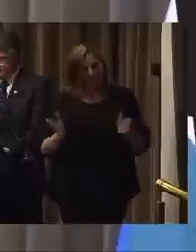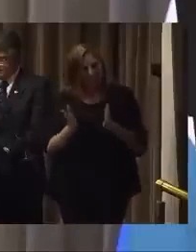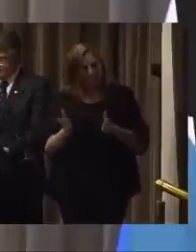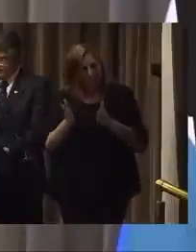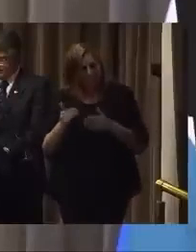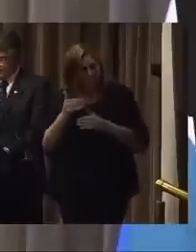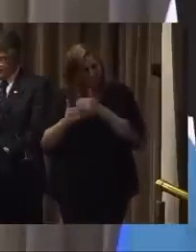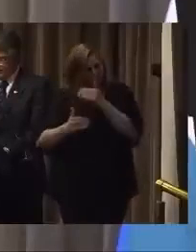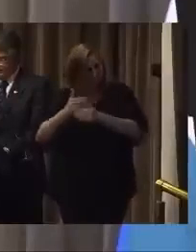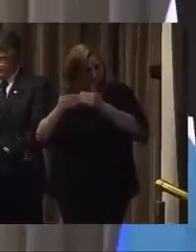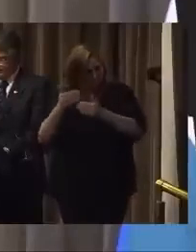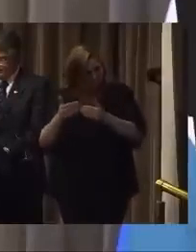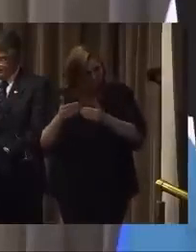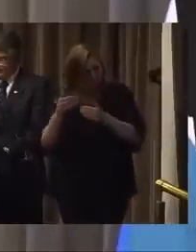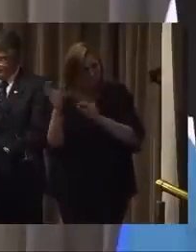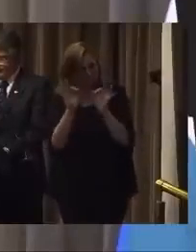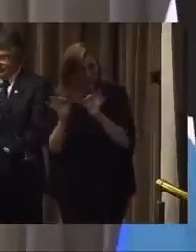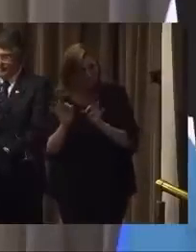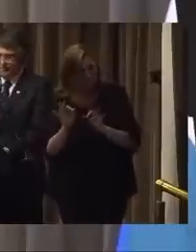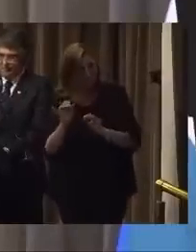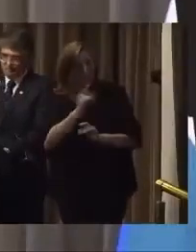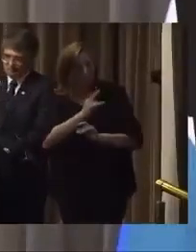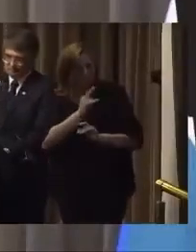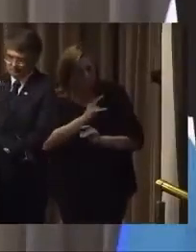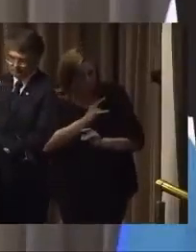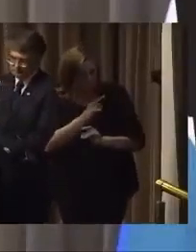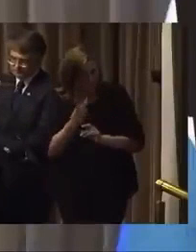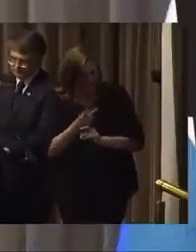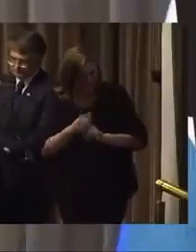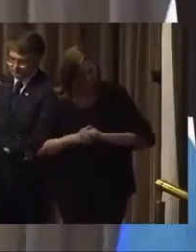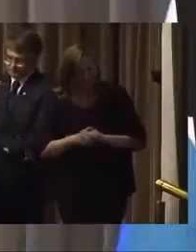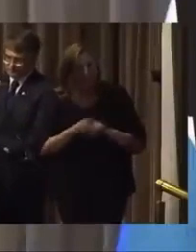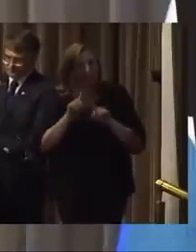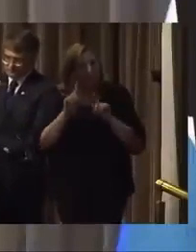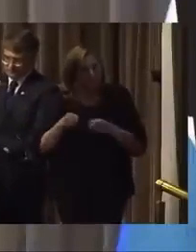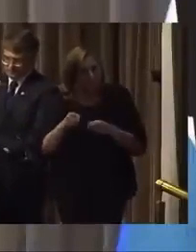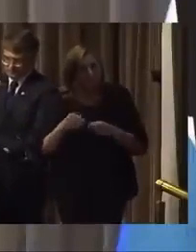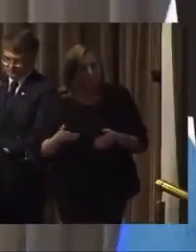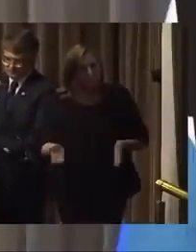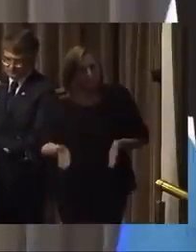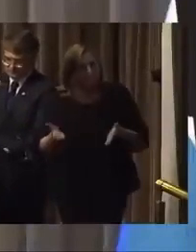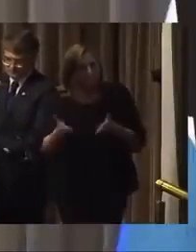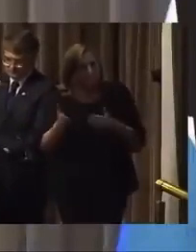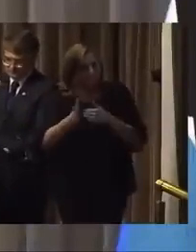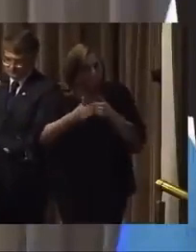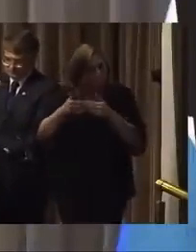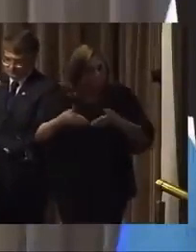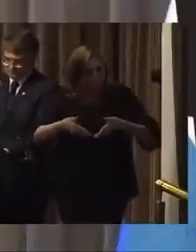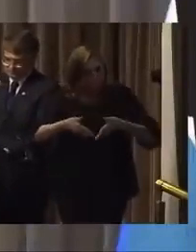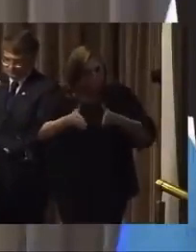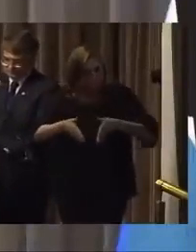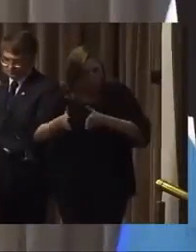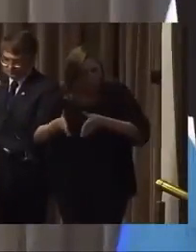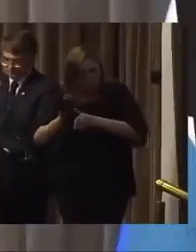Impulsaremos la conexión ferroviaria hacia el oeste y hacia el sur por vía Patagones y vía